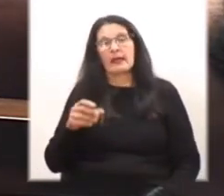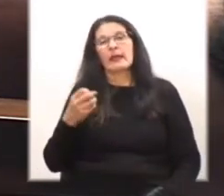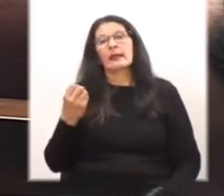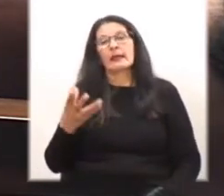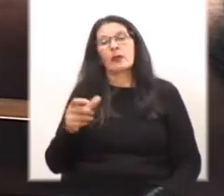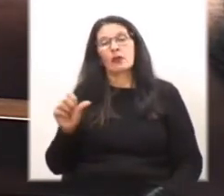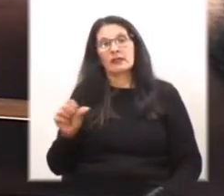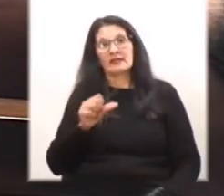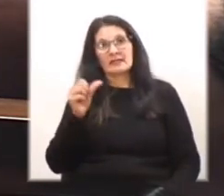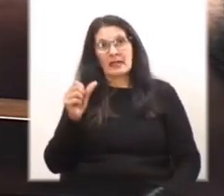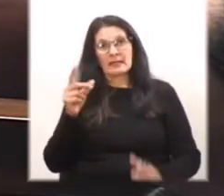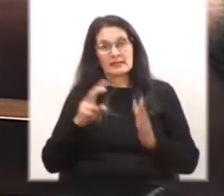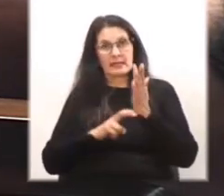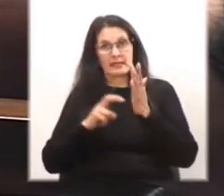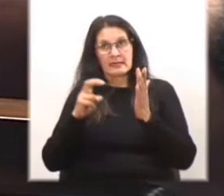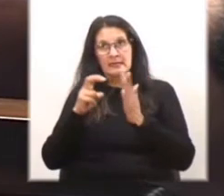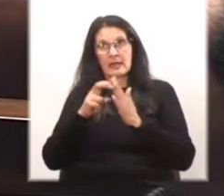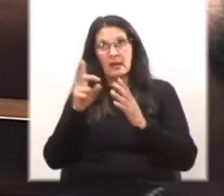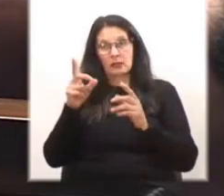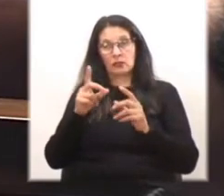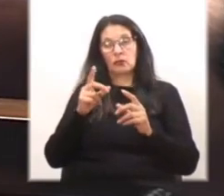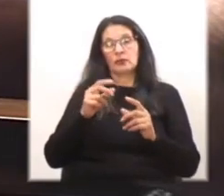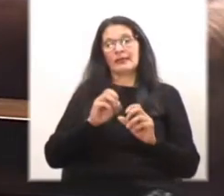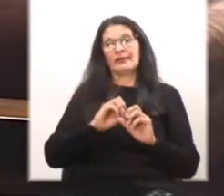está haciendo en Salto Grande está mal.